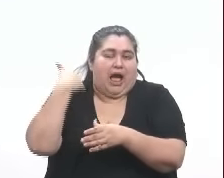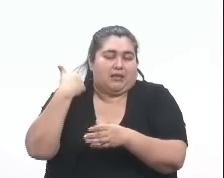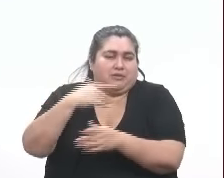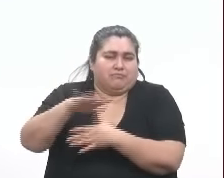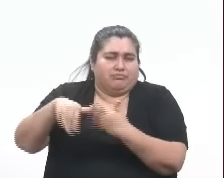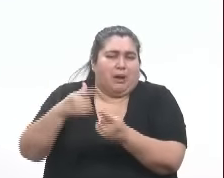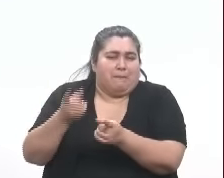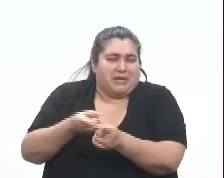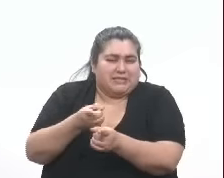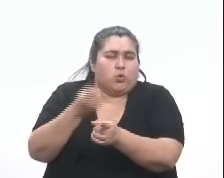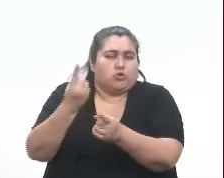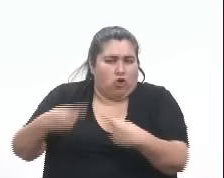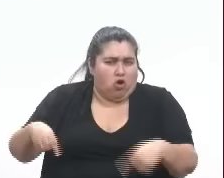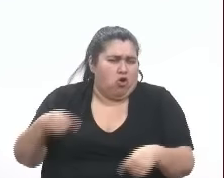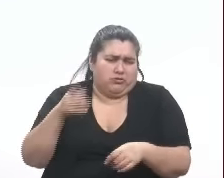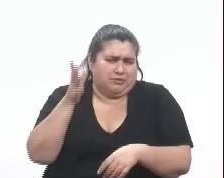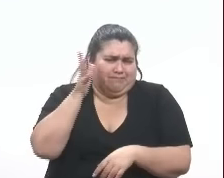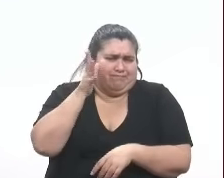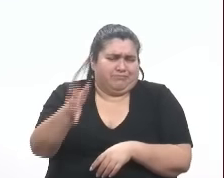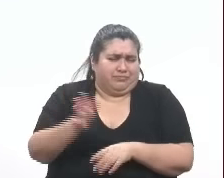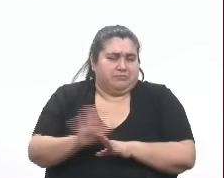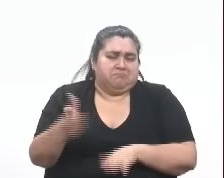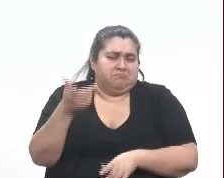persecución despiadada realmente.